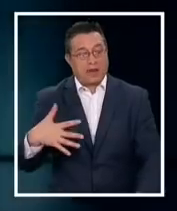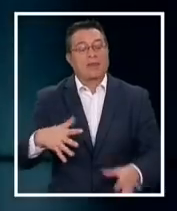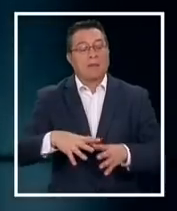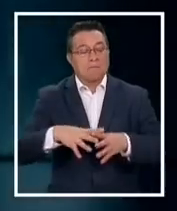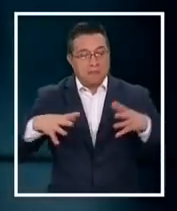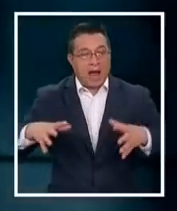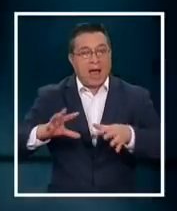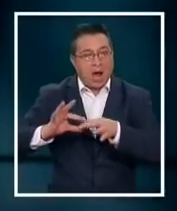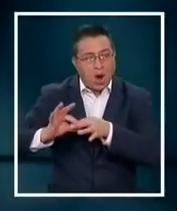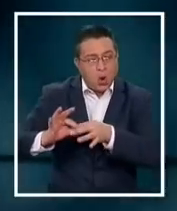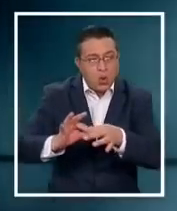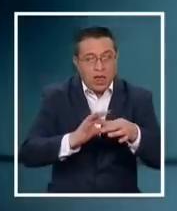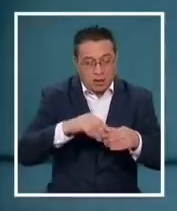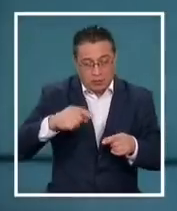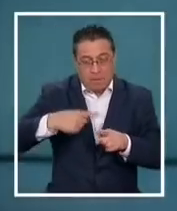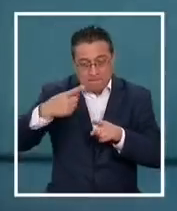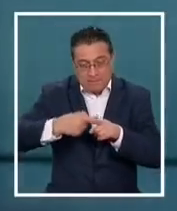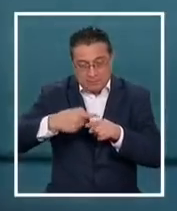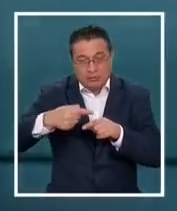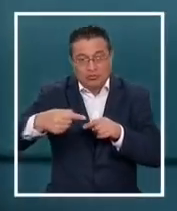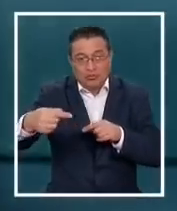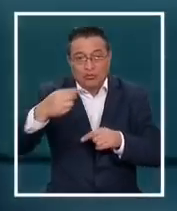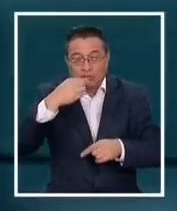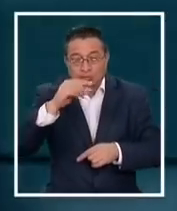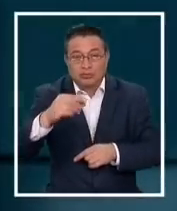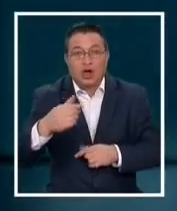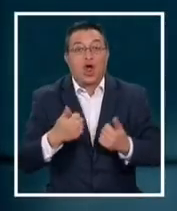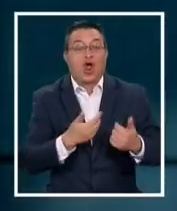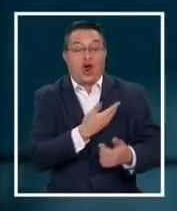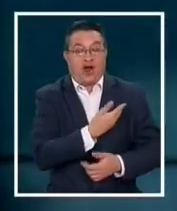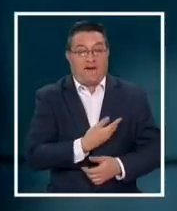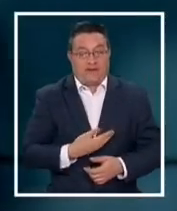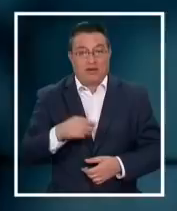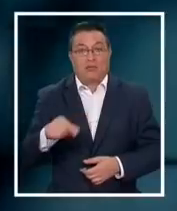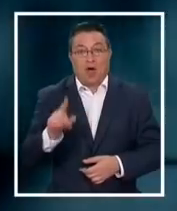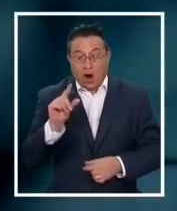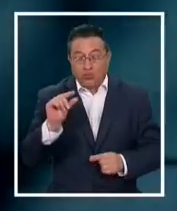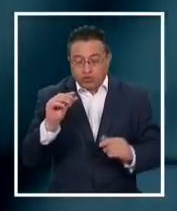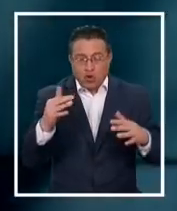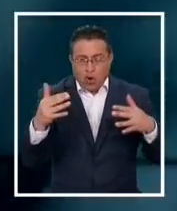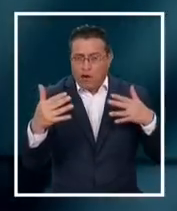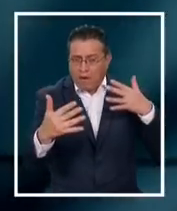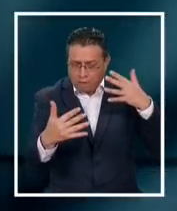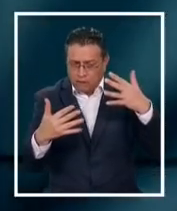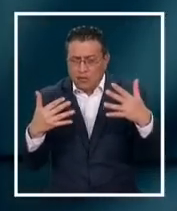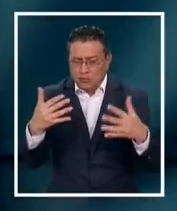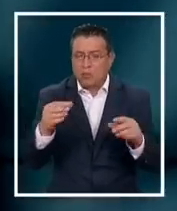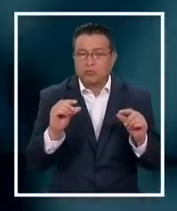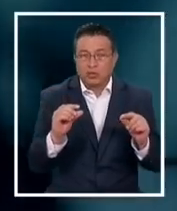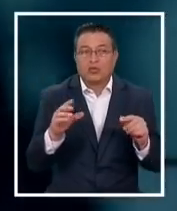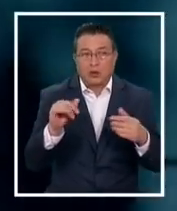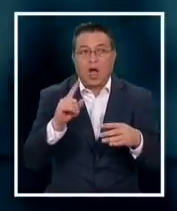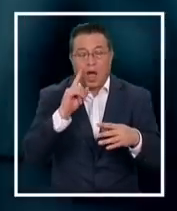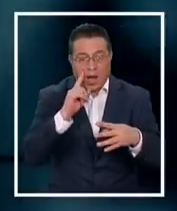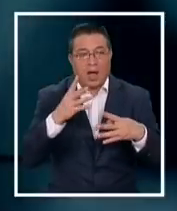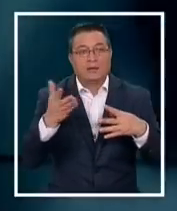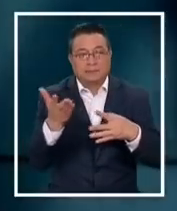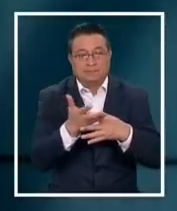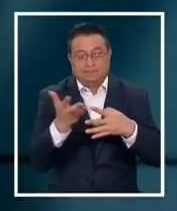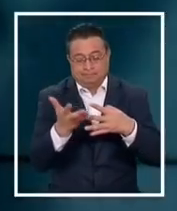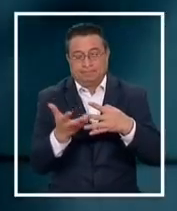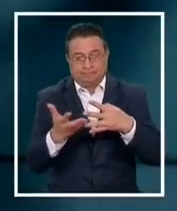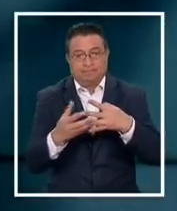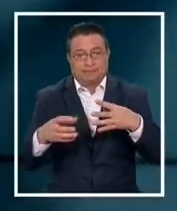unidad en los meses que quedan de gobierno. Hay un baile ahí un poco confuso, ya viene muy fragmentada